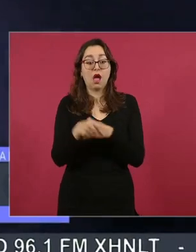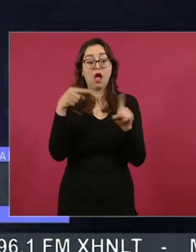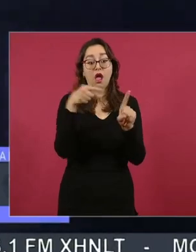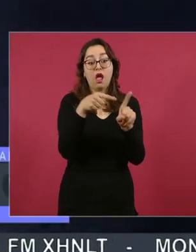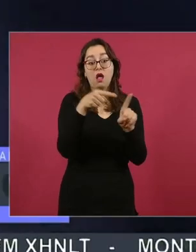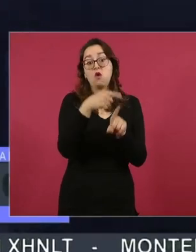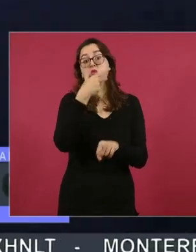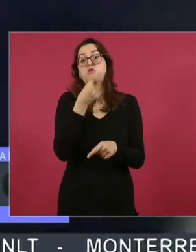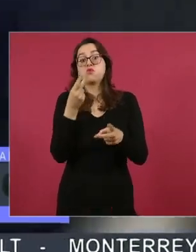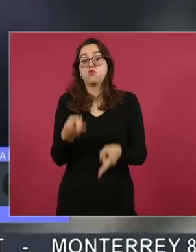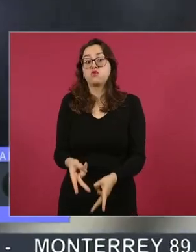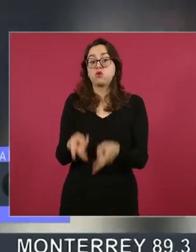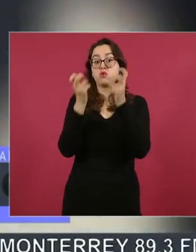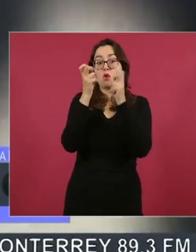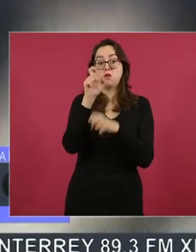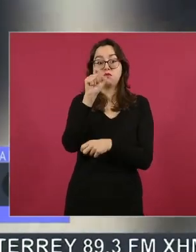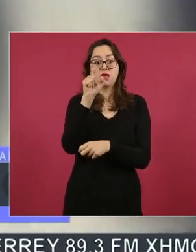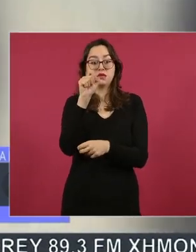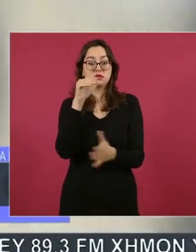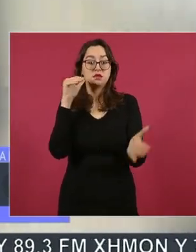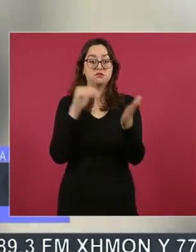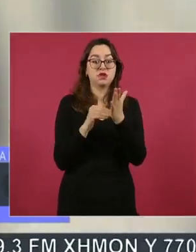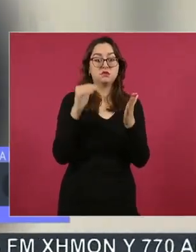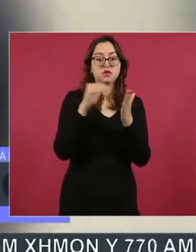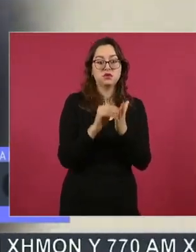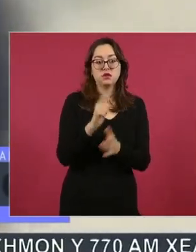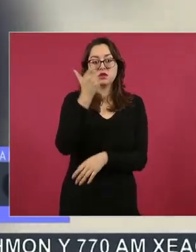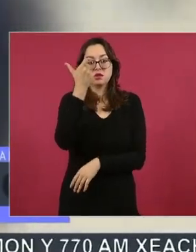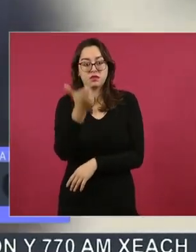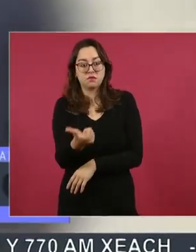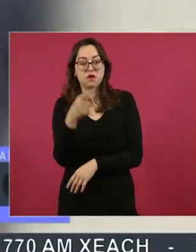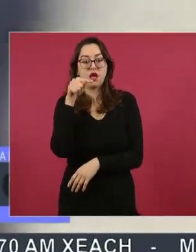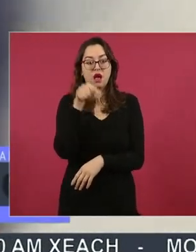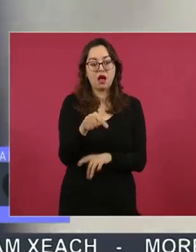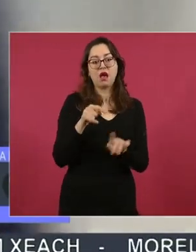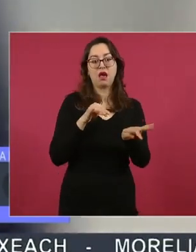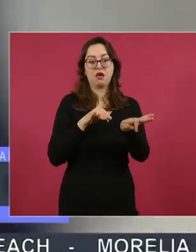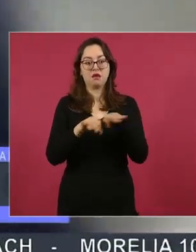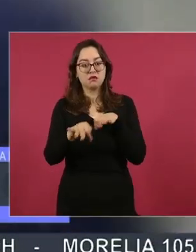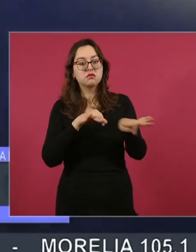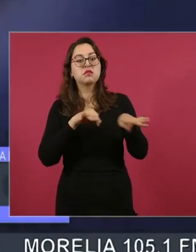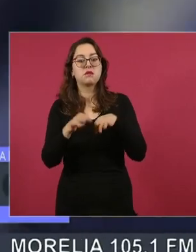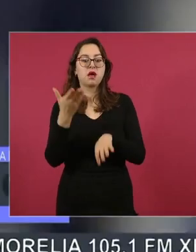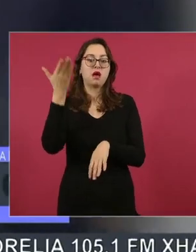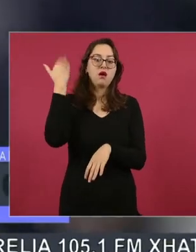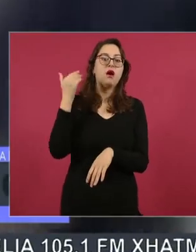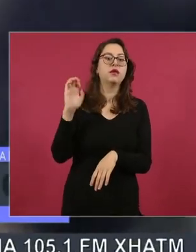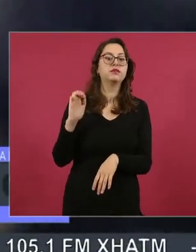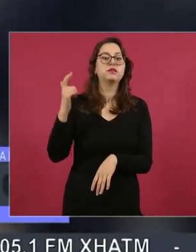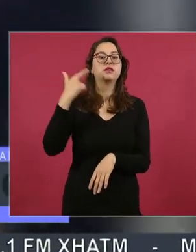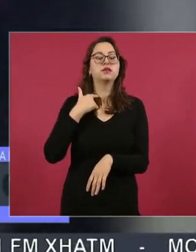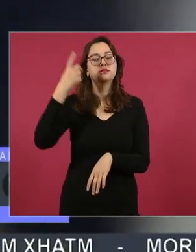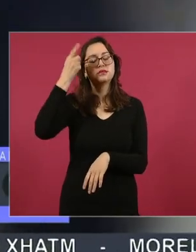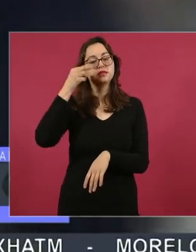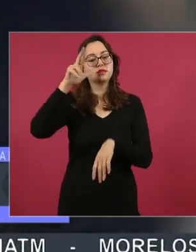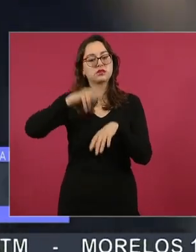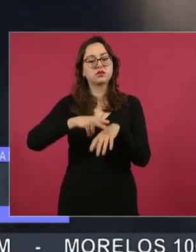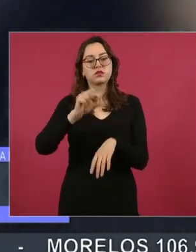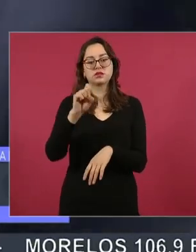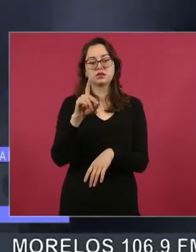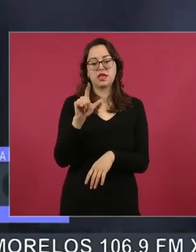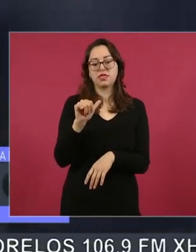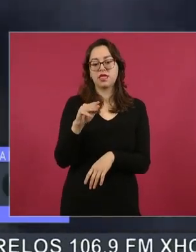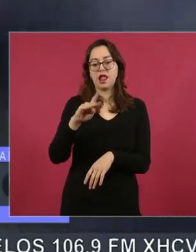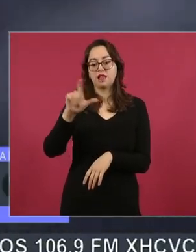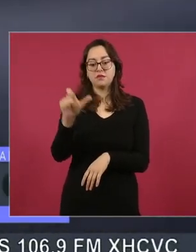de Segalmex. Él fungía en esta institución del gobierno federal como director de administración. Cayó el primero